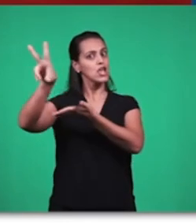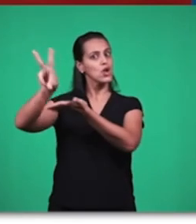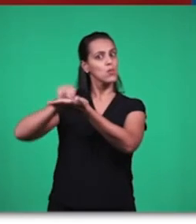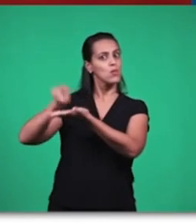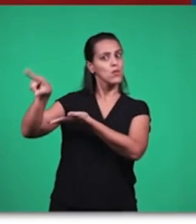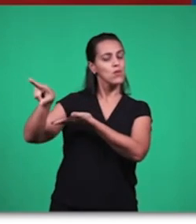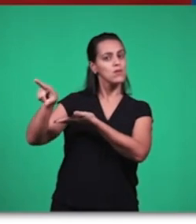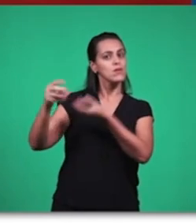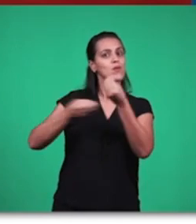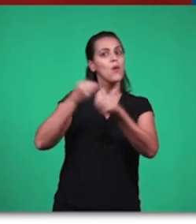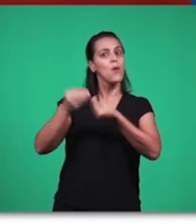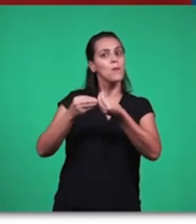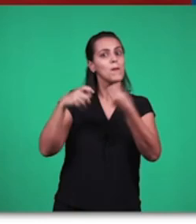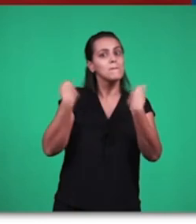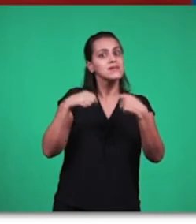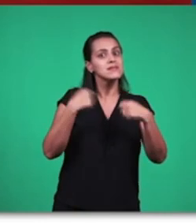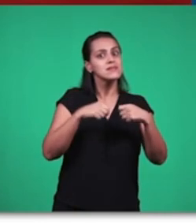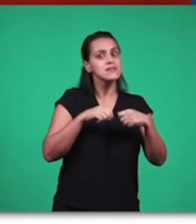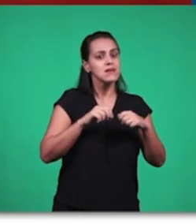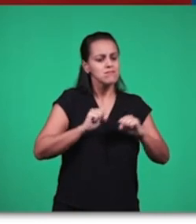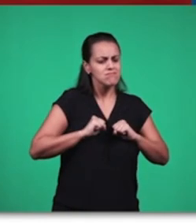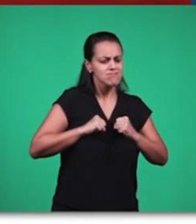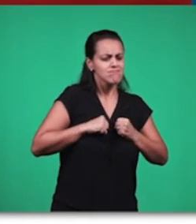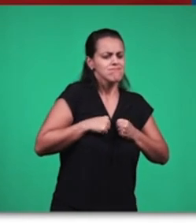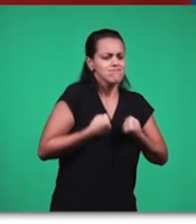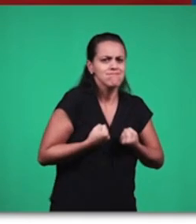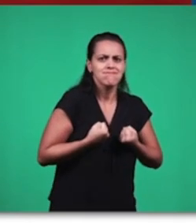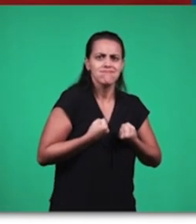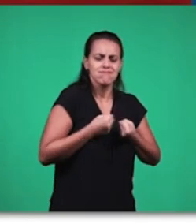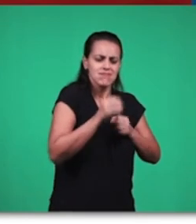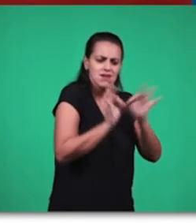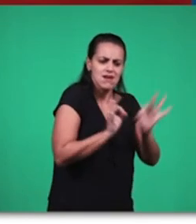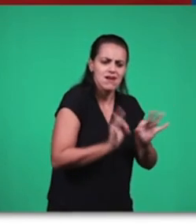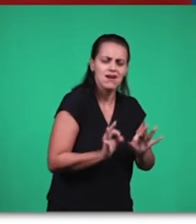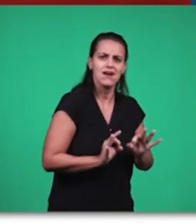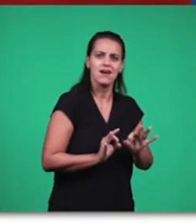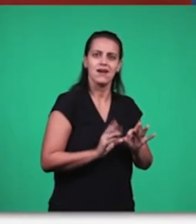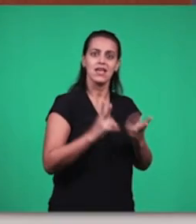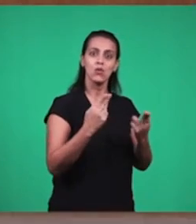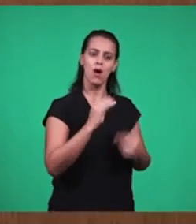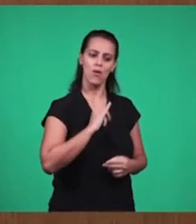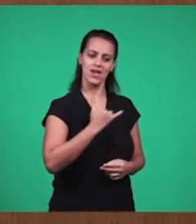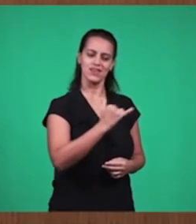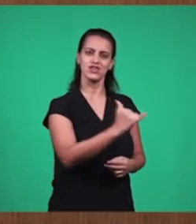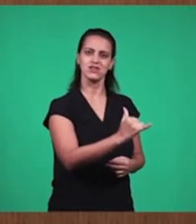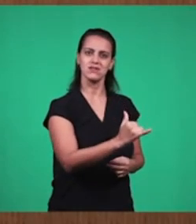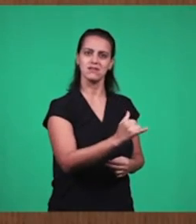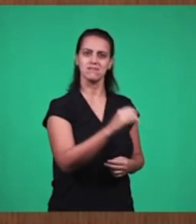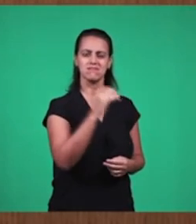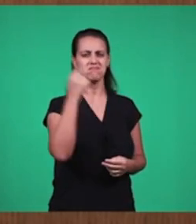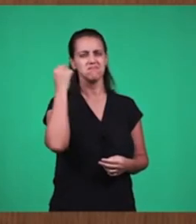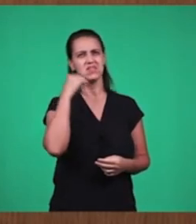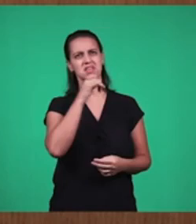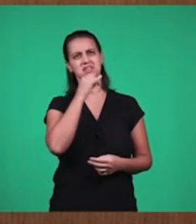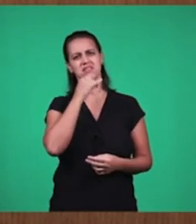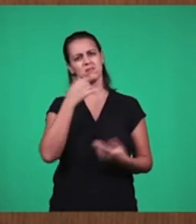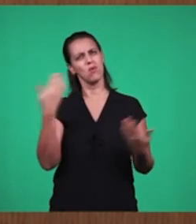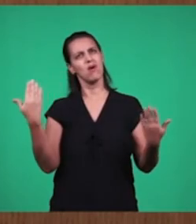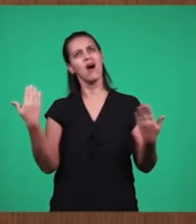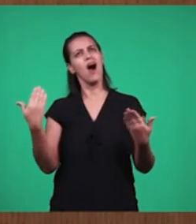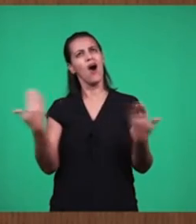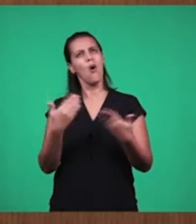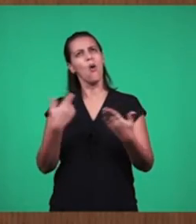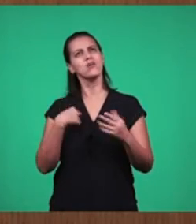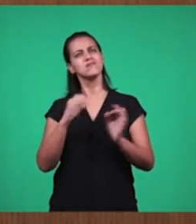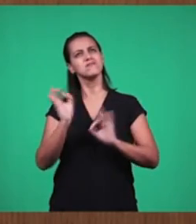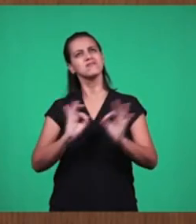será necesaria gastar energía para organizar. Ustedes no despiertan un día y dicen, va